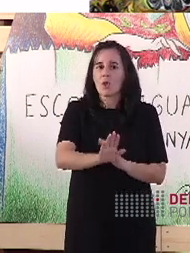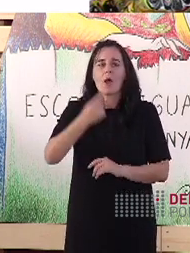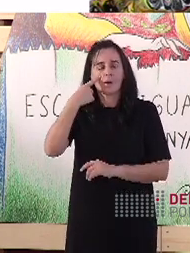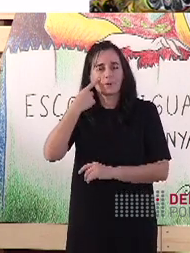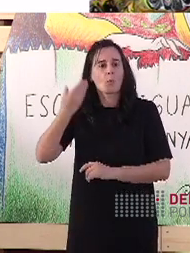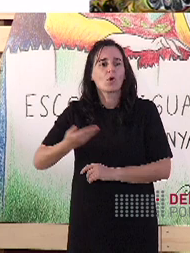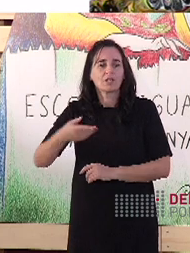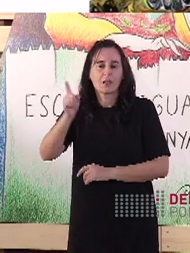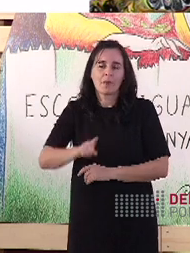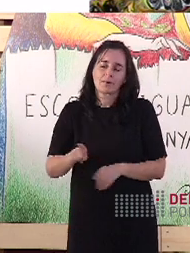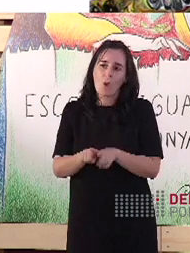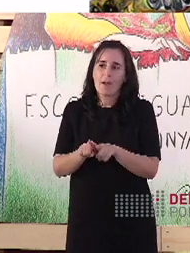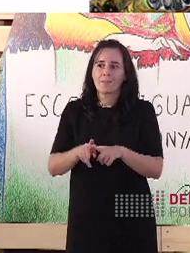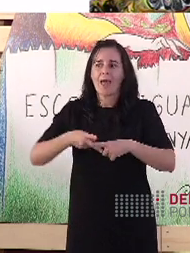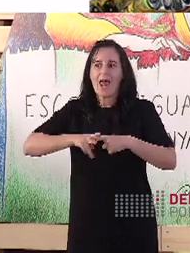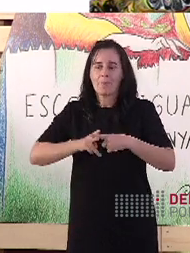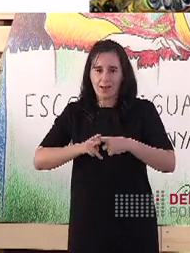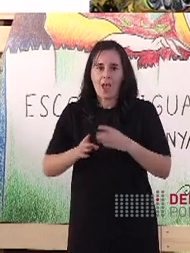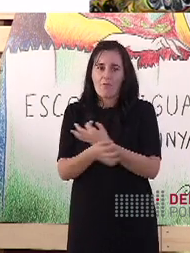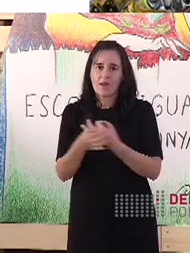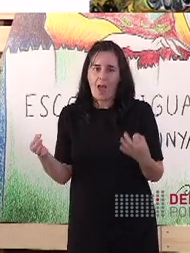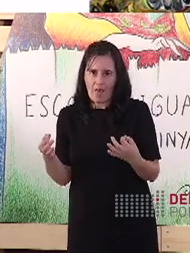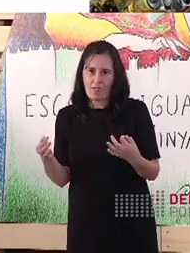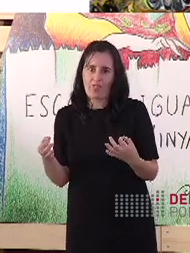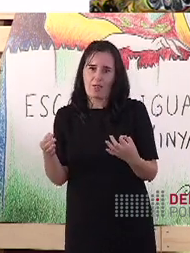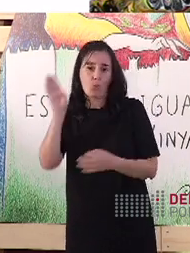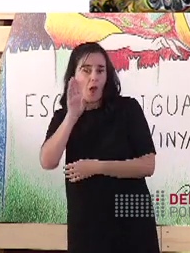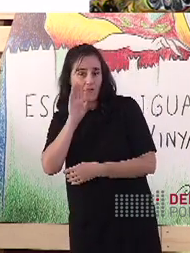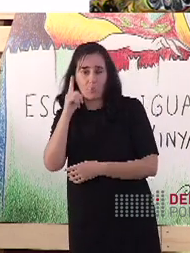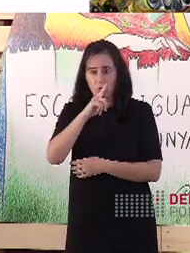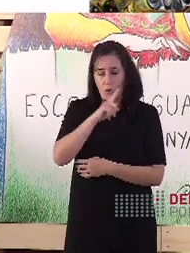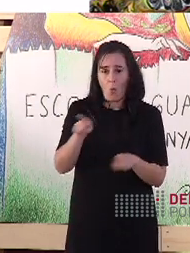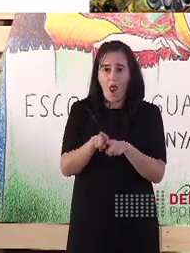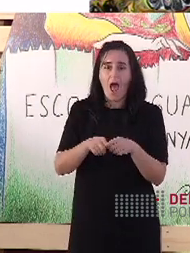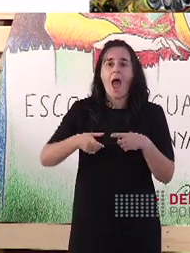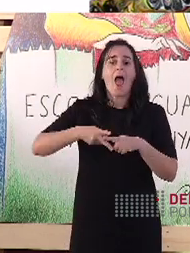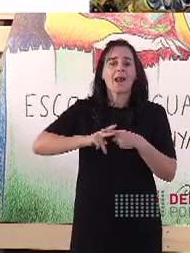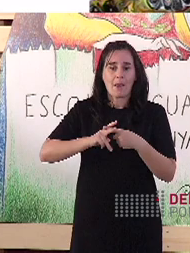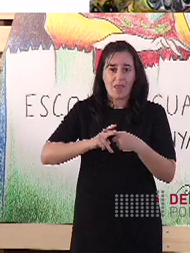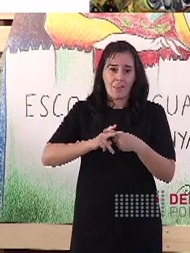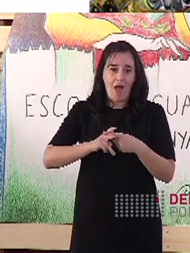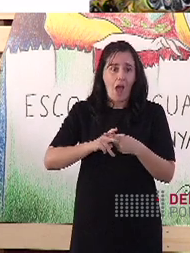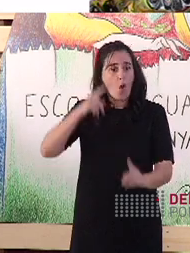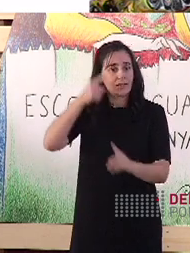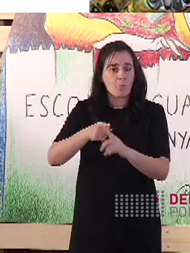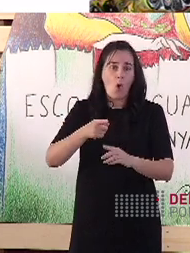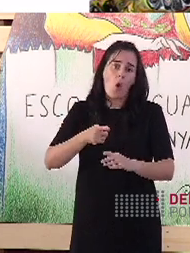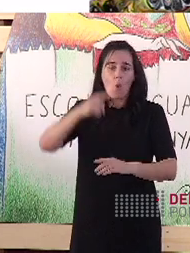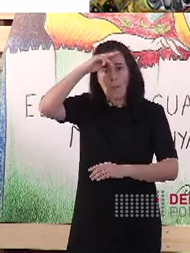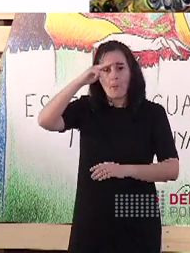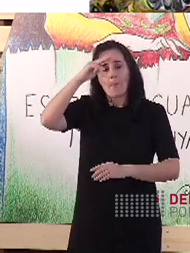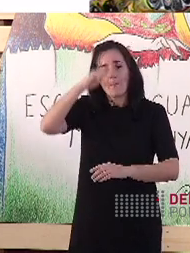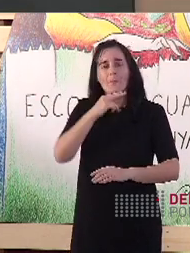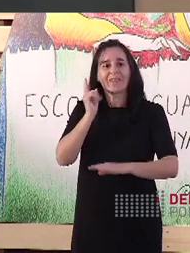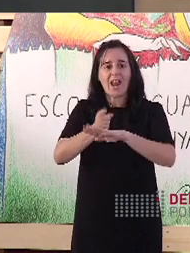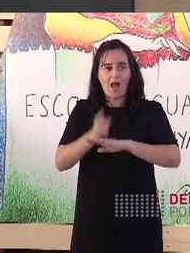por qué es una herramienta tan eficaz la pornografía y la prostitución. Para el patriarcado, para la fundamentación del patriarcado. Es